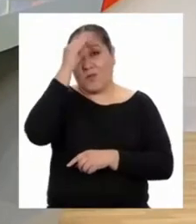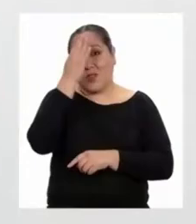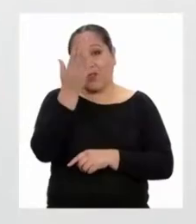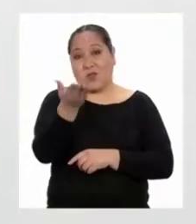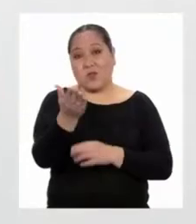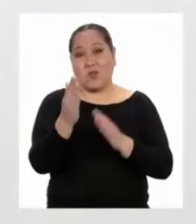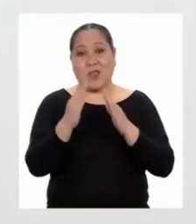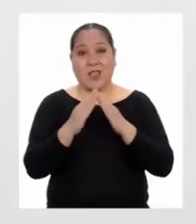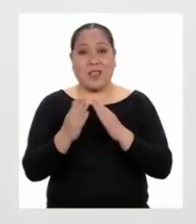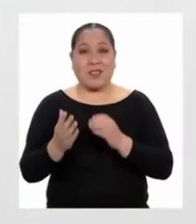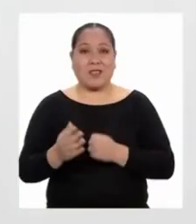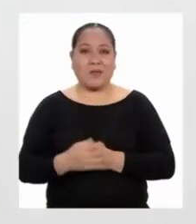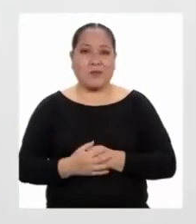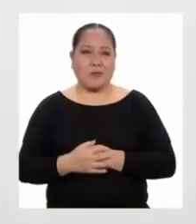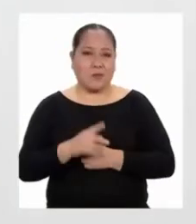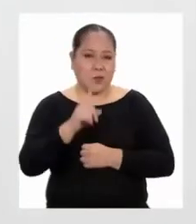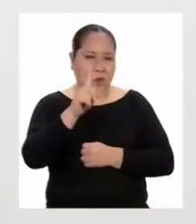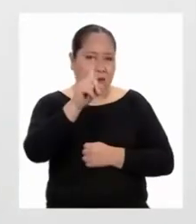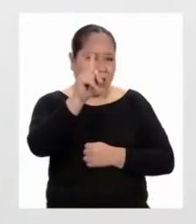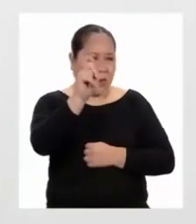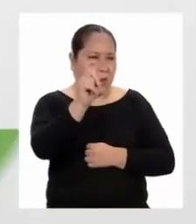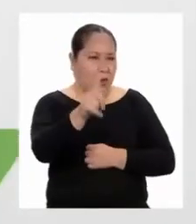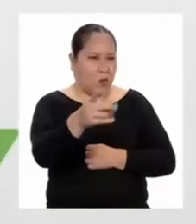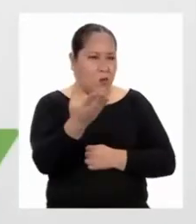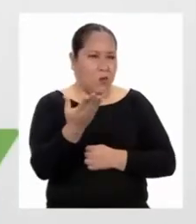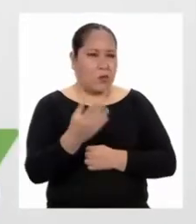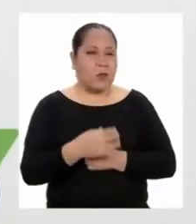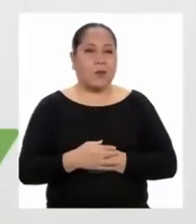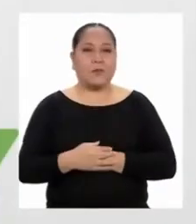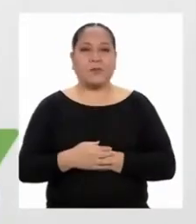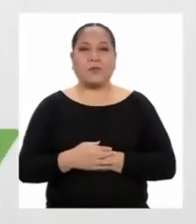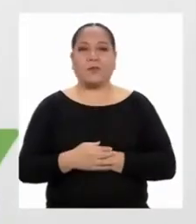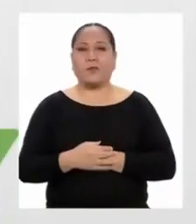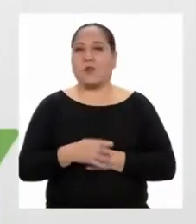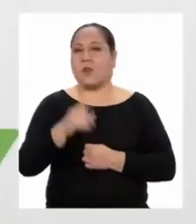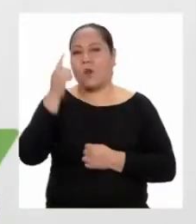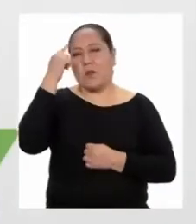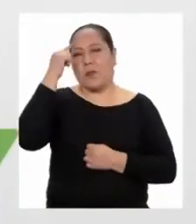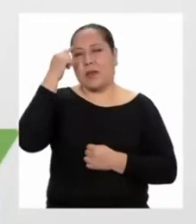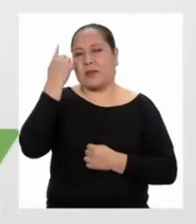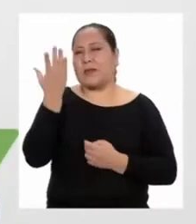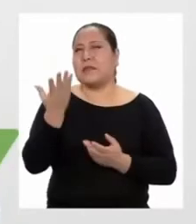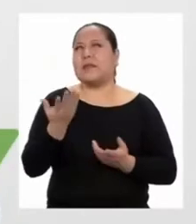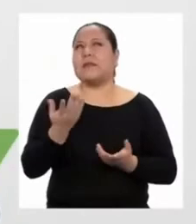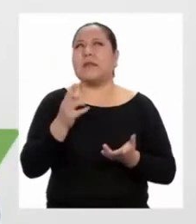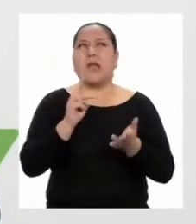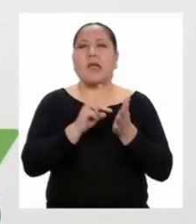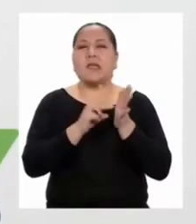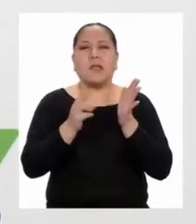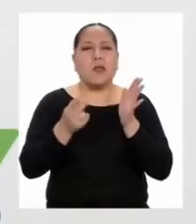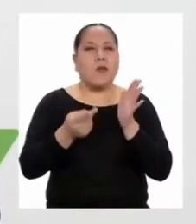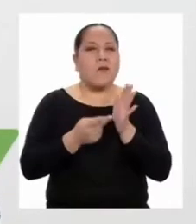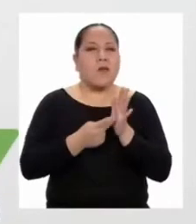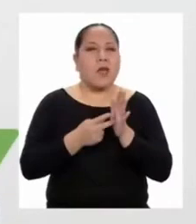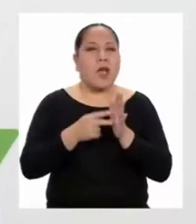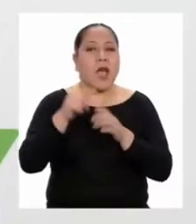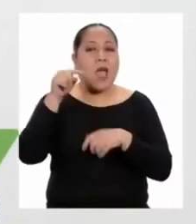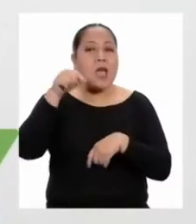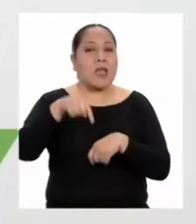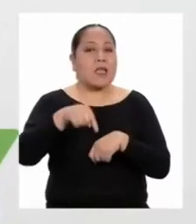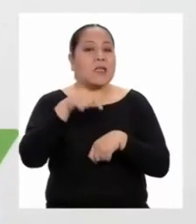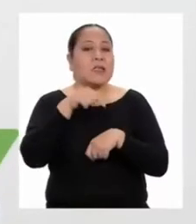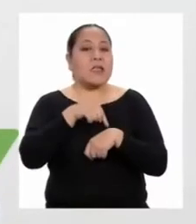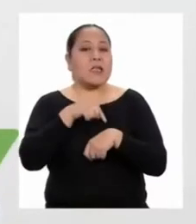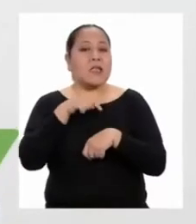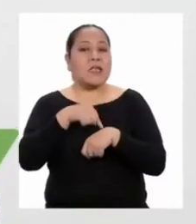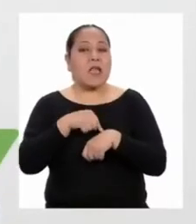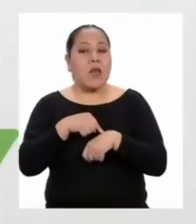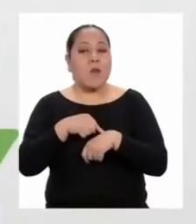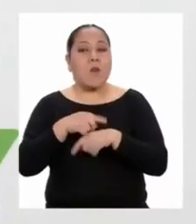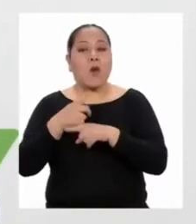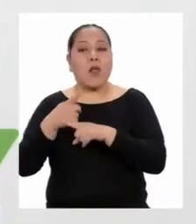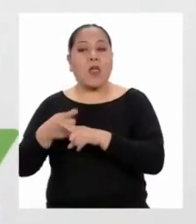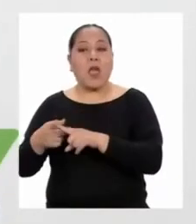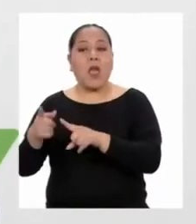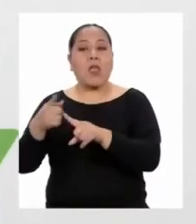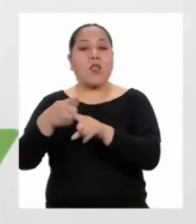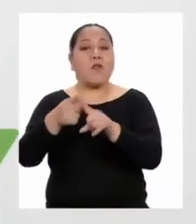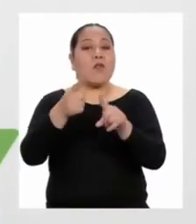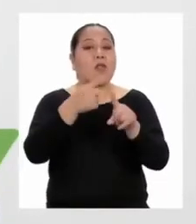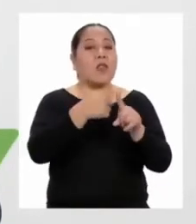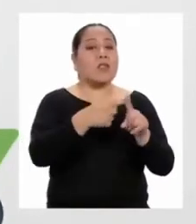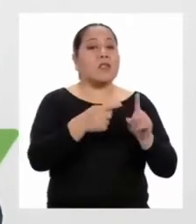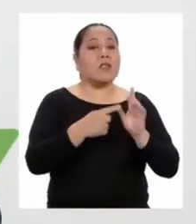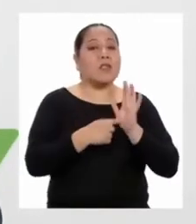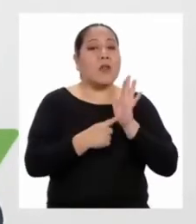casas. Una pregunta, Jonathan. ¿Qué crees que significa durante este periodo la diversidad se